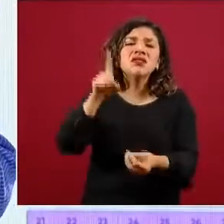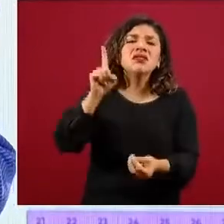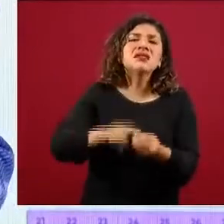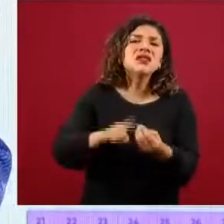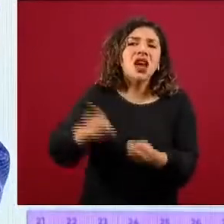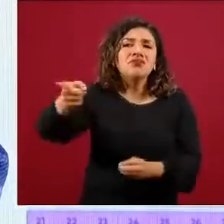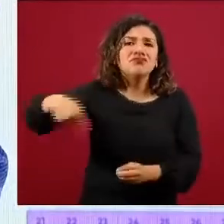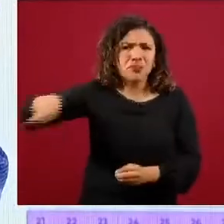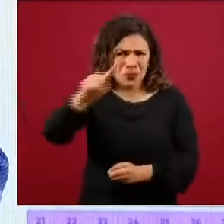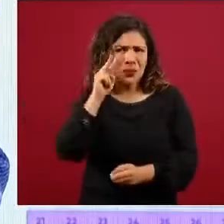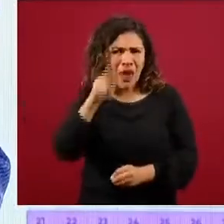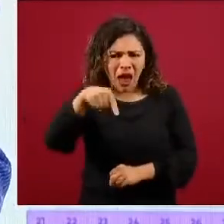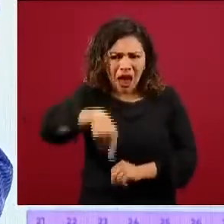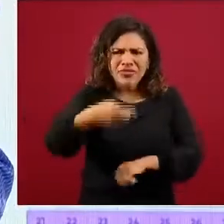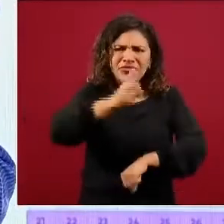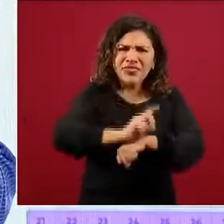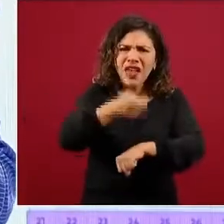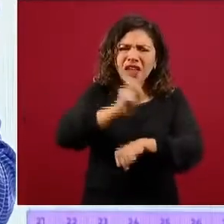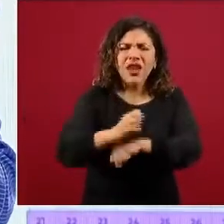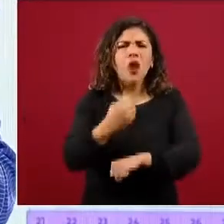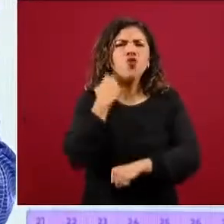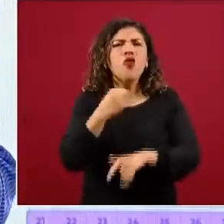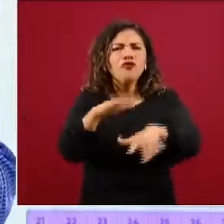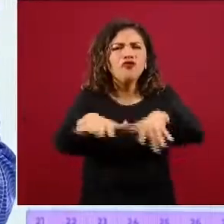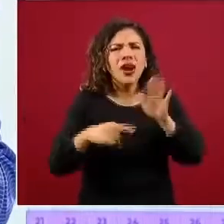estas conferencias de prensa vespertinas